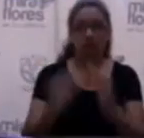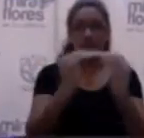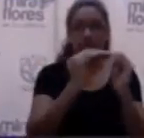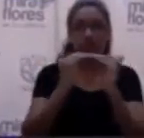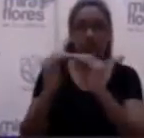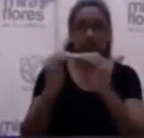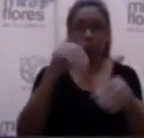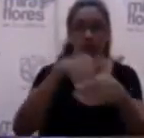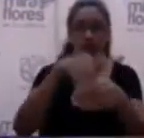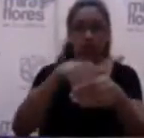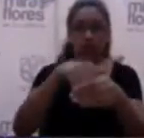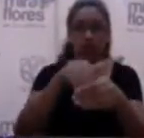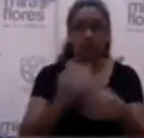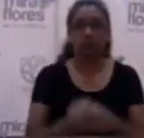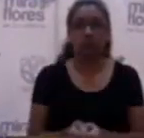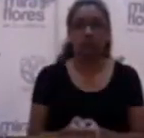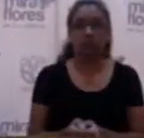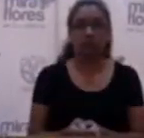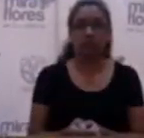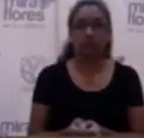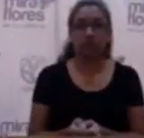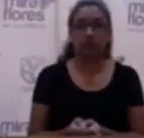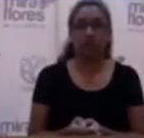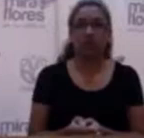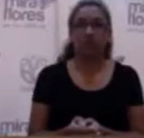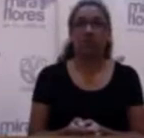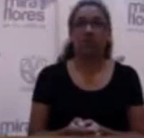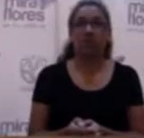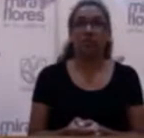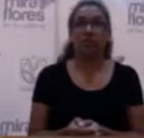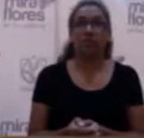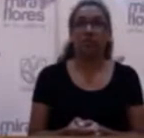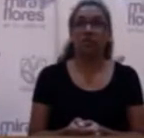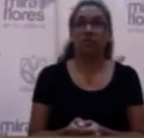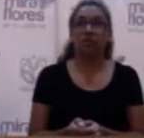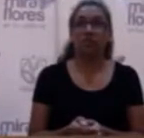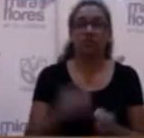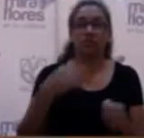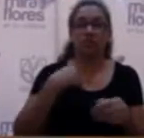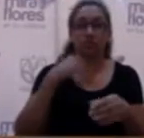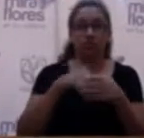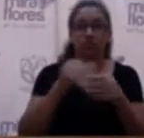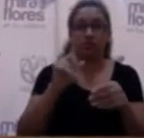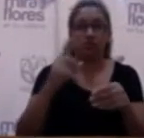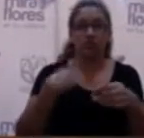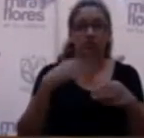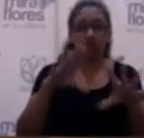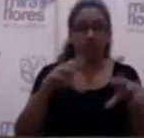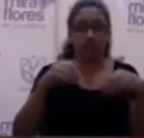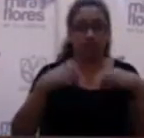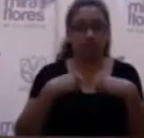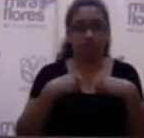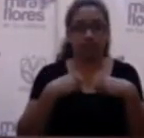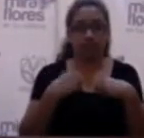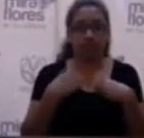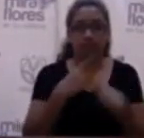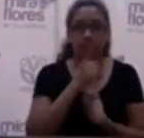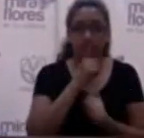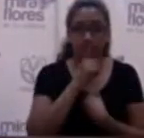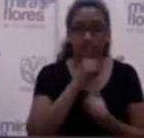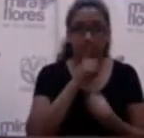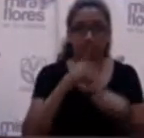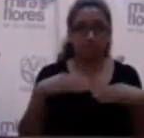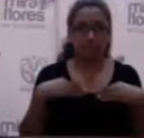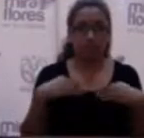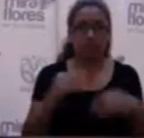unanimidad de votos. Muchas gracias. ¿Ha votado o no? Se abstiene. Con la abstención del